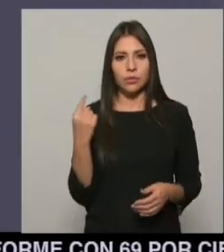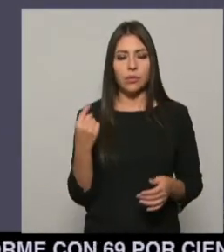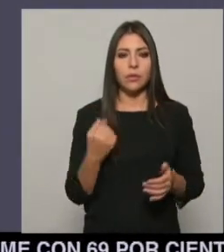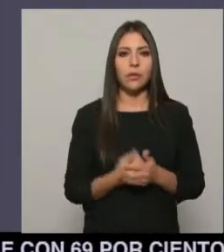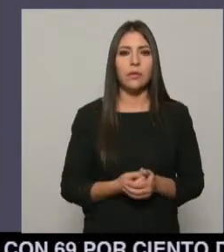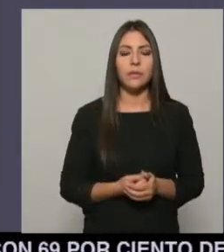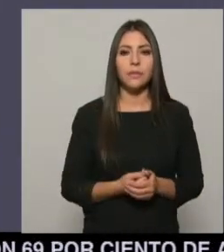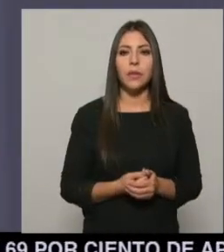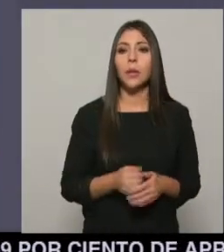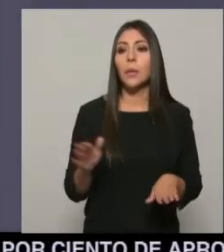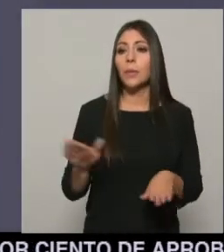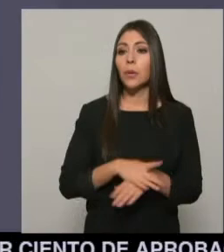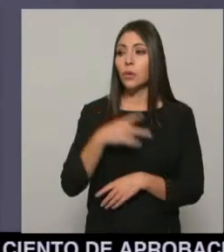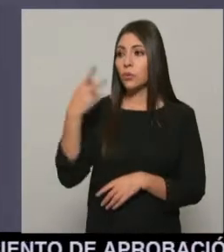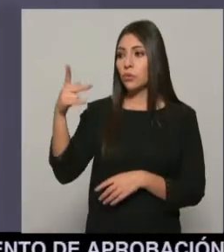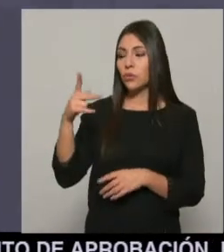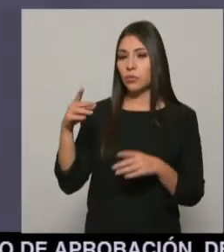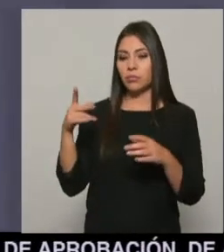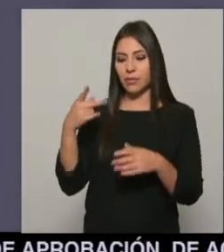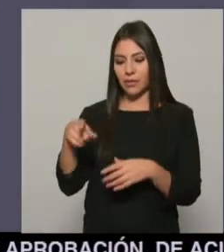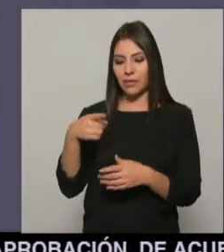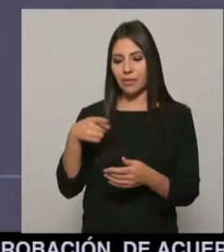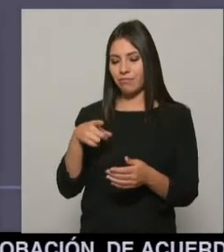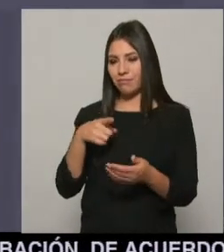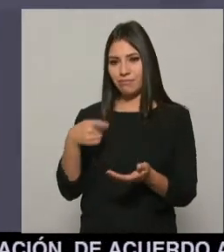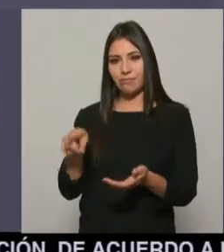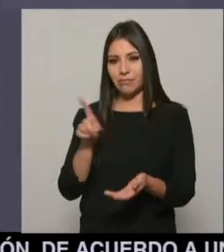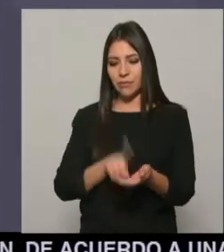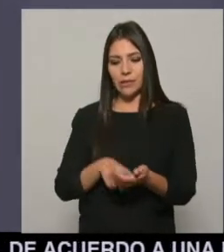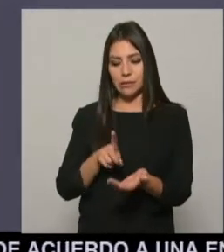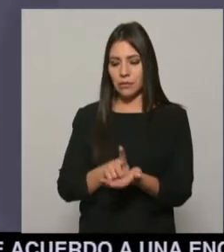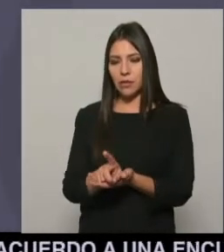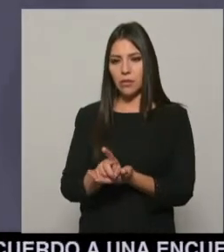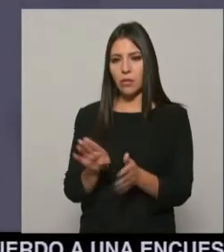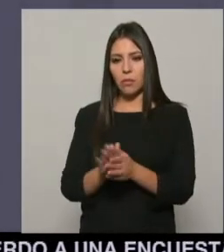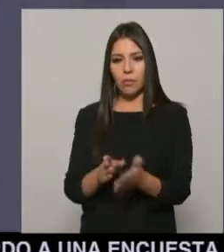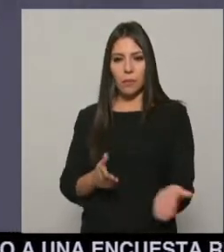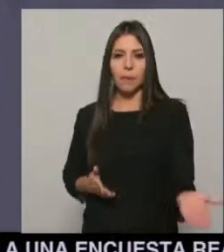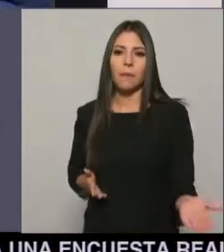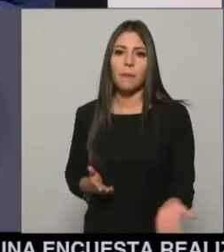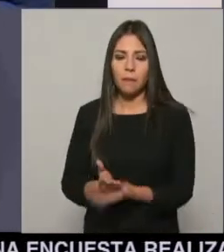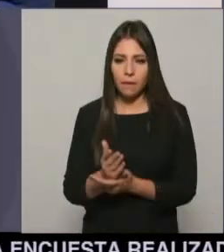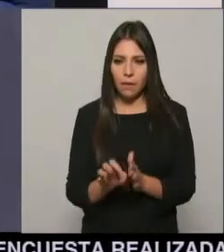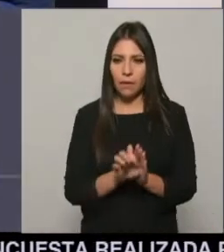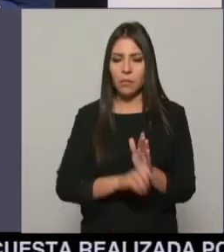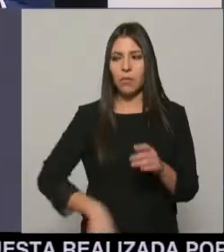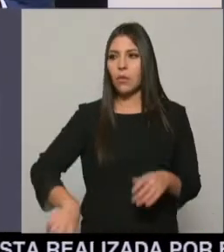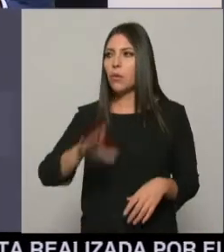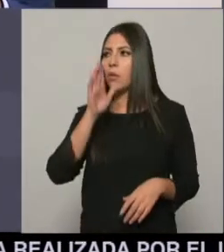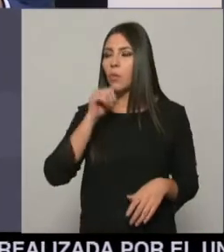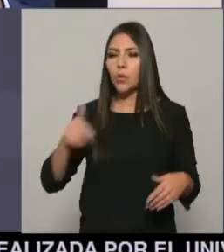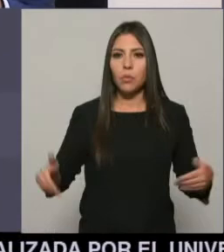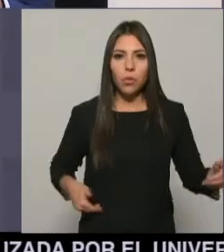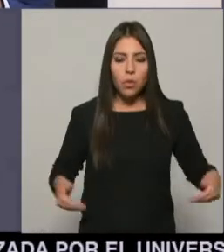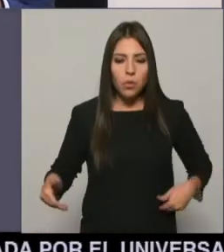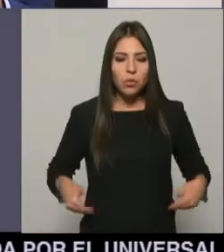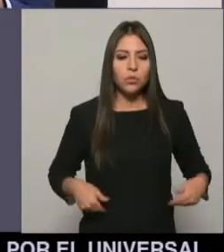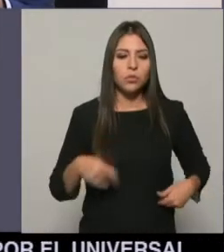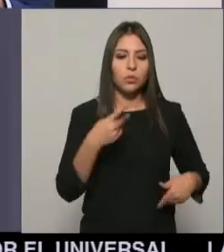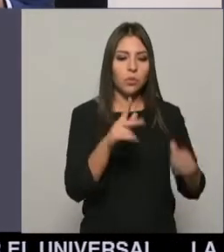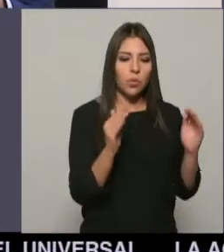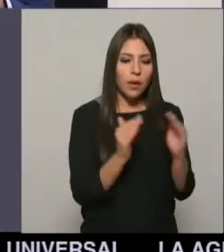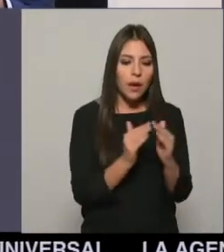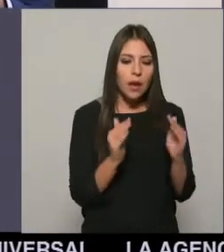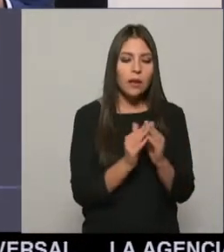a su esfera de derechos, ¿no? Ese derecho que tenemos todos de que no podemos ser molestados en nuestra persona, ni en nuestro domicilio, ni en